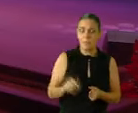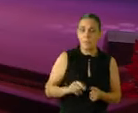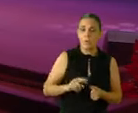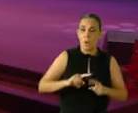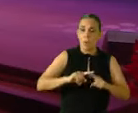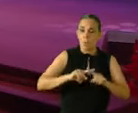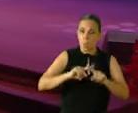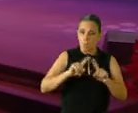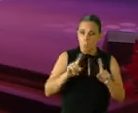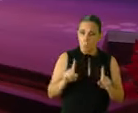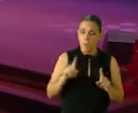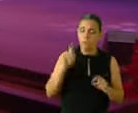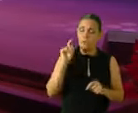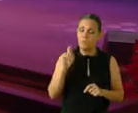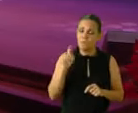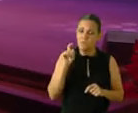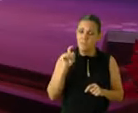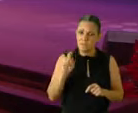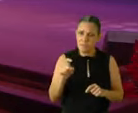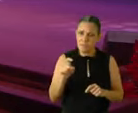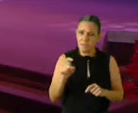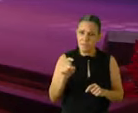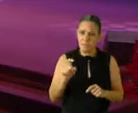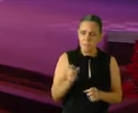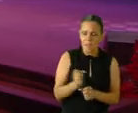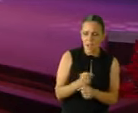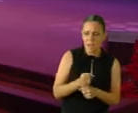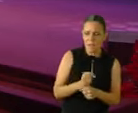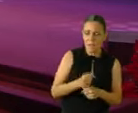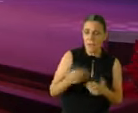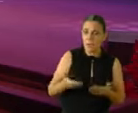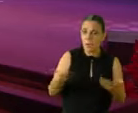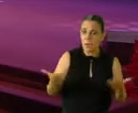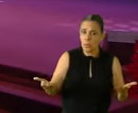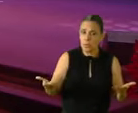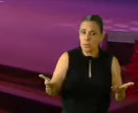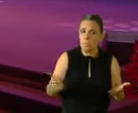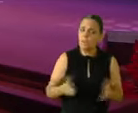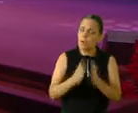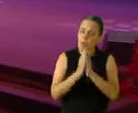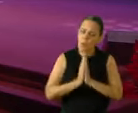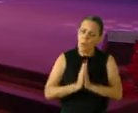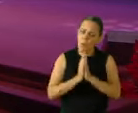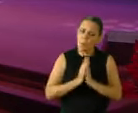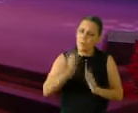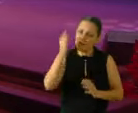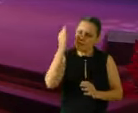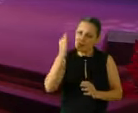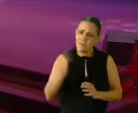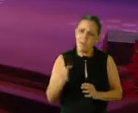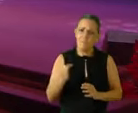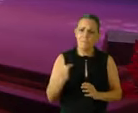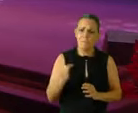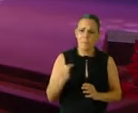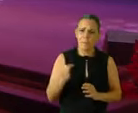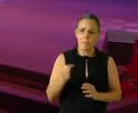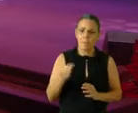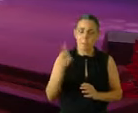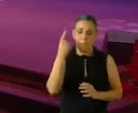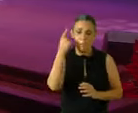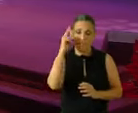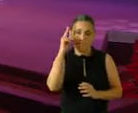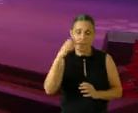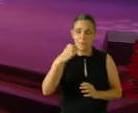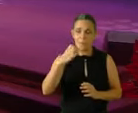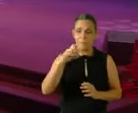que continuamente. Yo le pido que siempre ore por la cadena de televisión. ¿Sabes que se añadieron gente de la República Dominicana, una